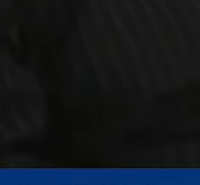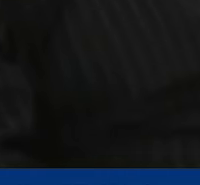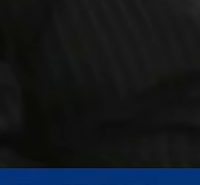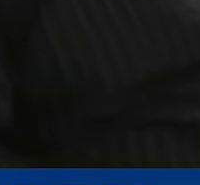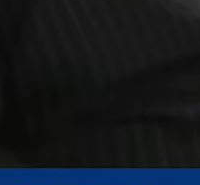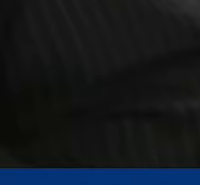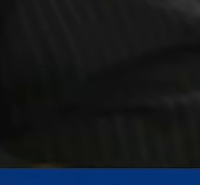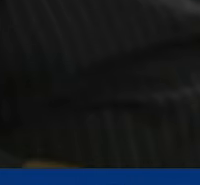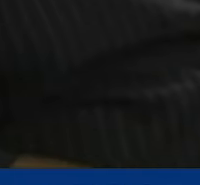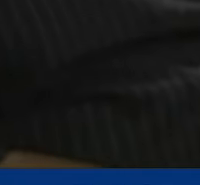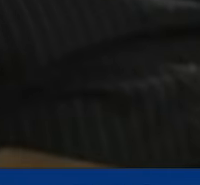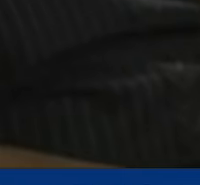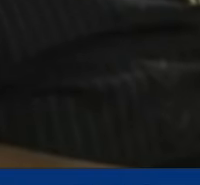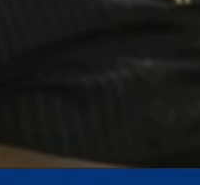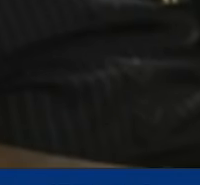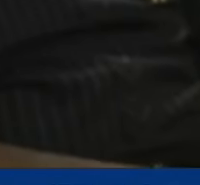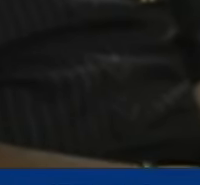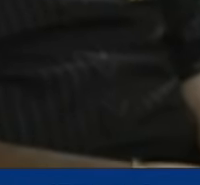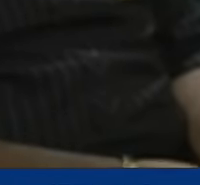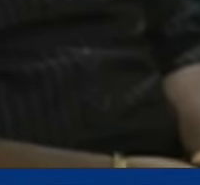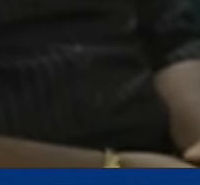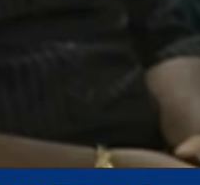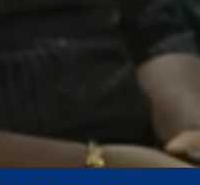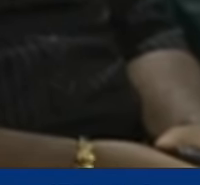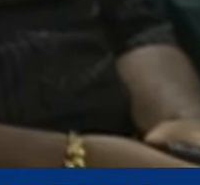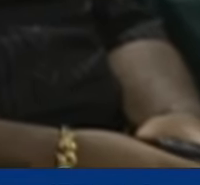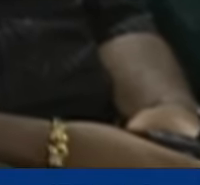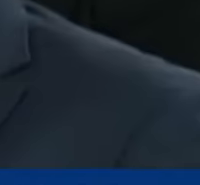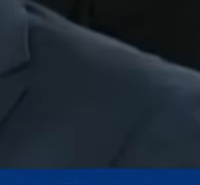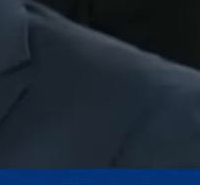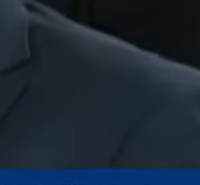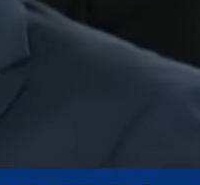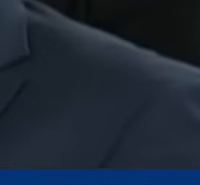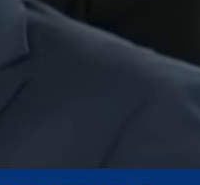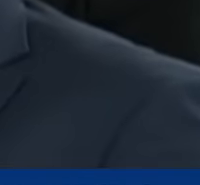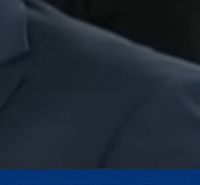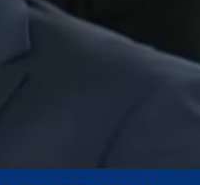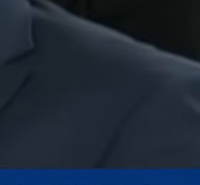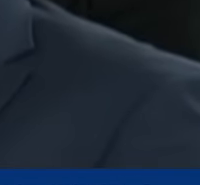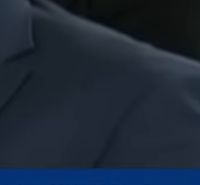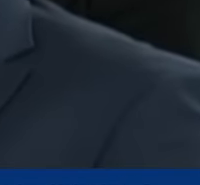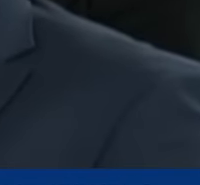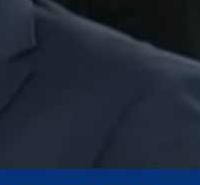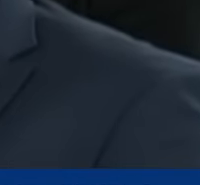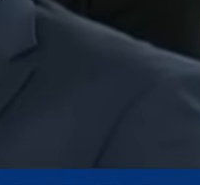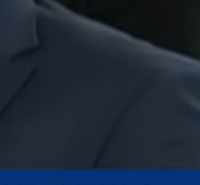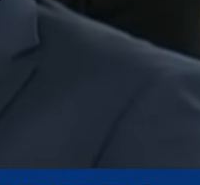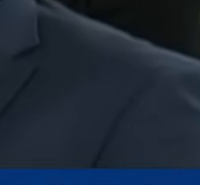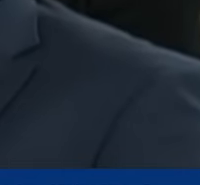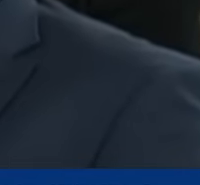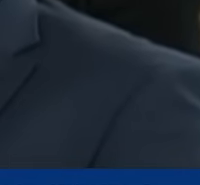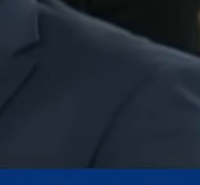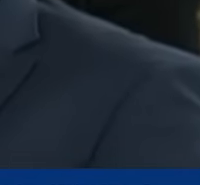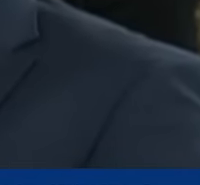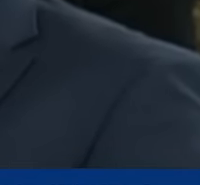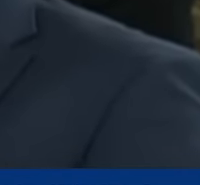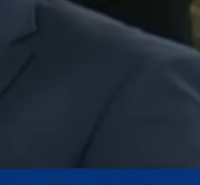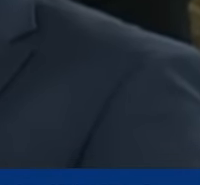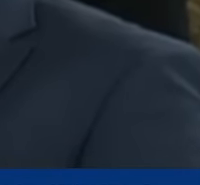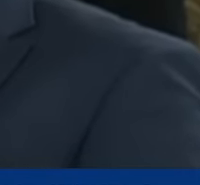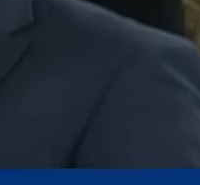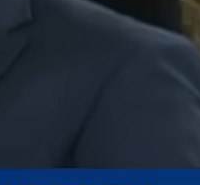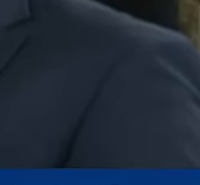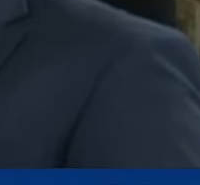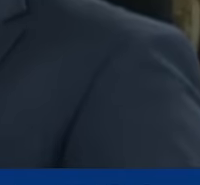de Nigeria, y el Ministerio del Poder Popular de Petróleo de la República Bolivariana de Venezuela. A